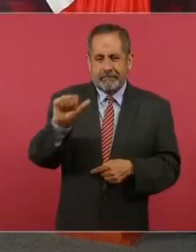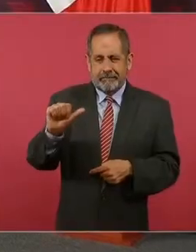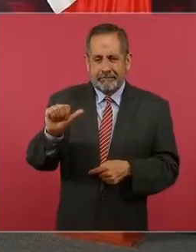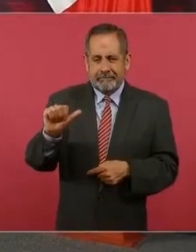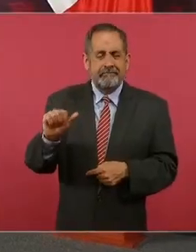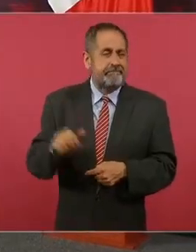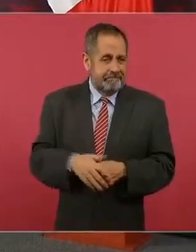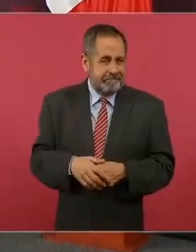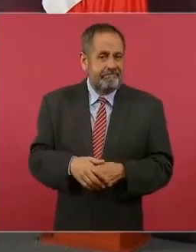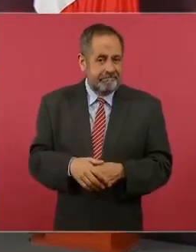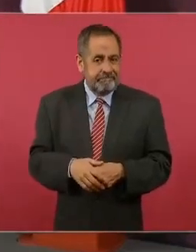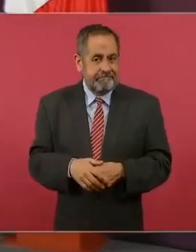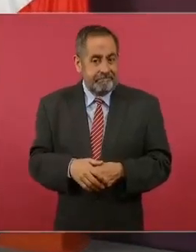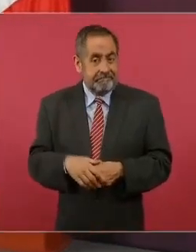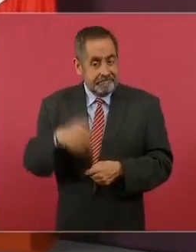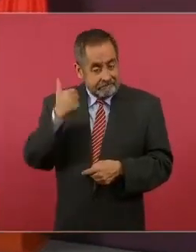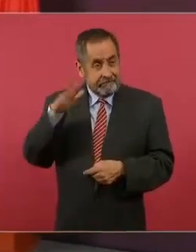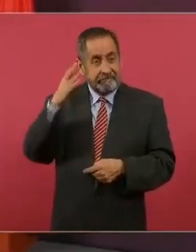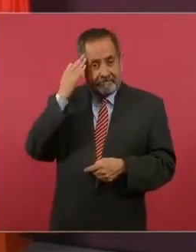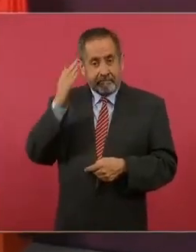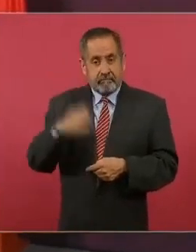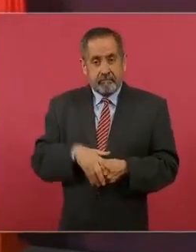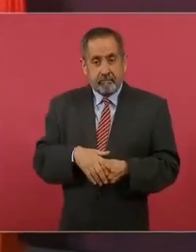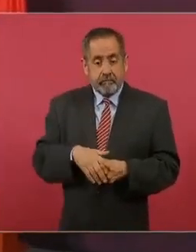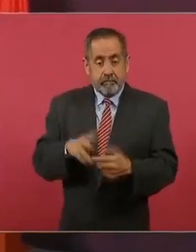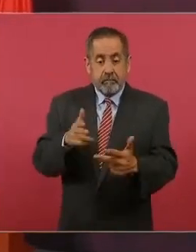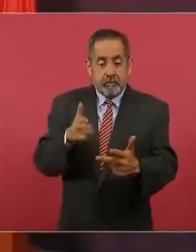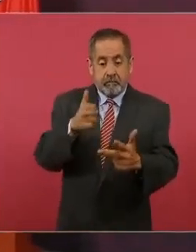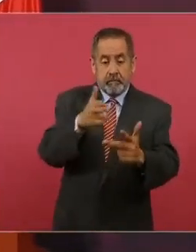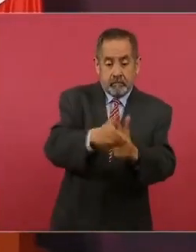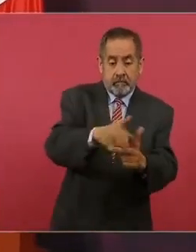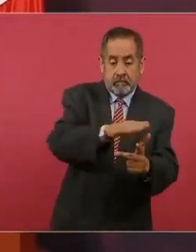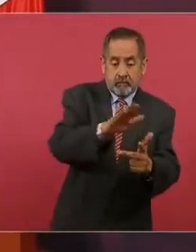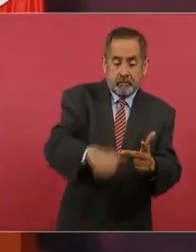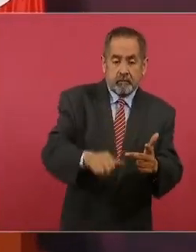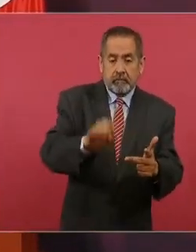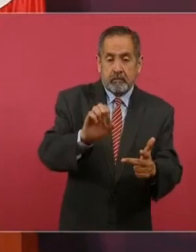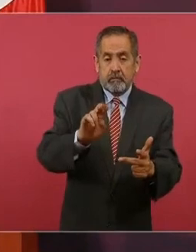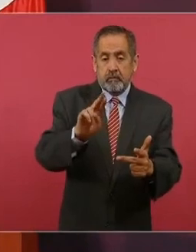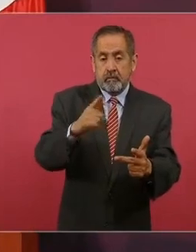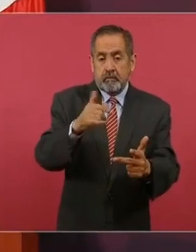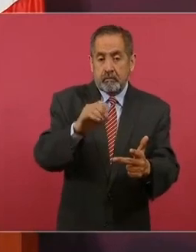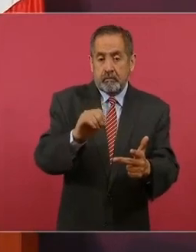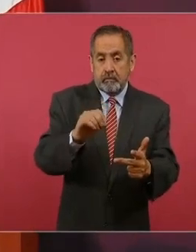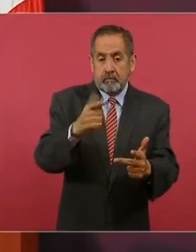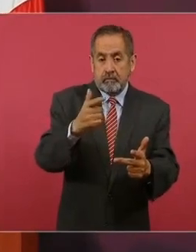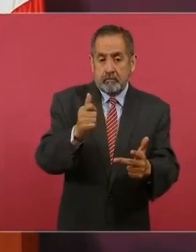cuando asesinan a don Eugenio Garza Sada,